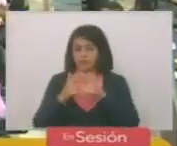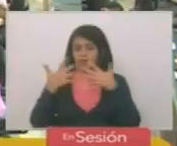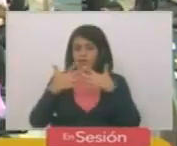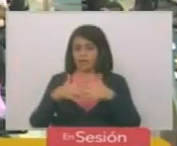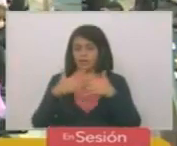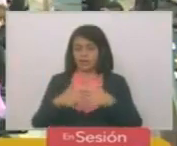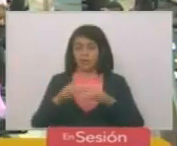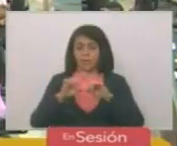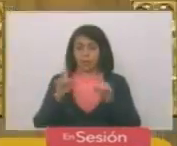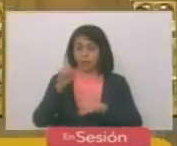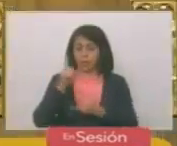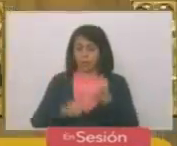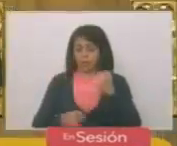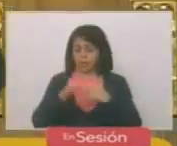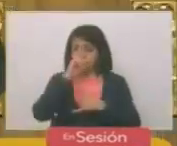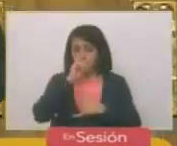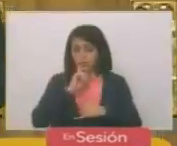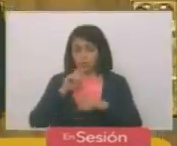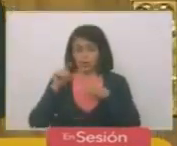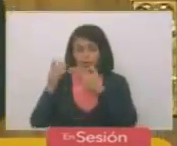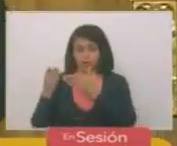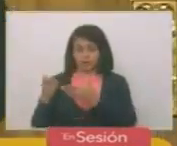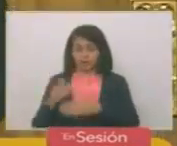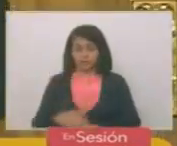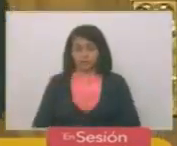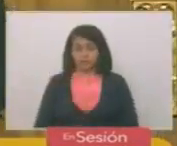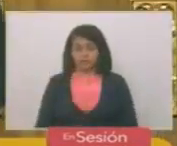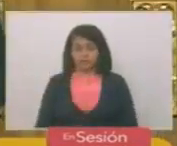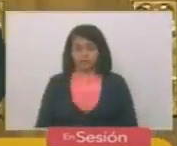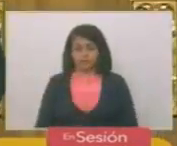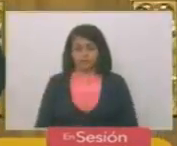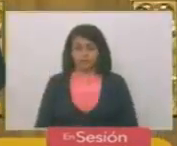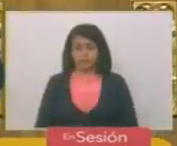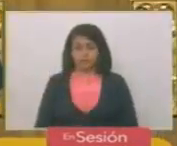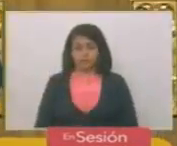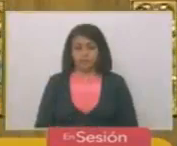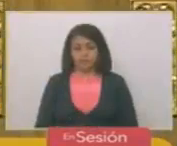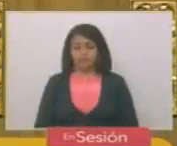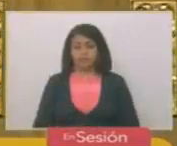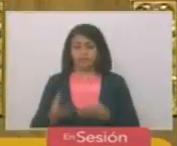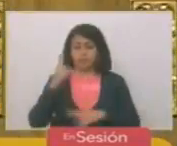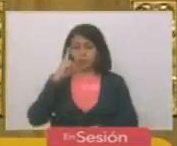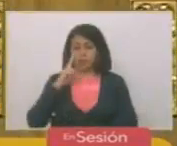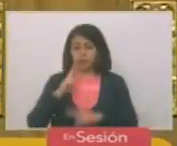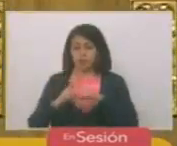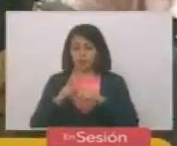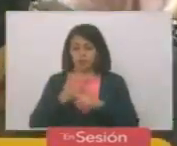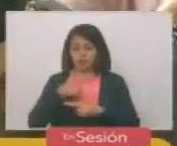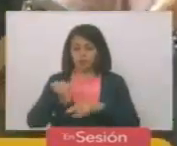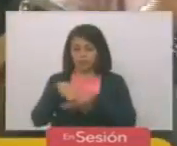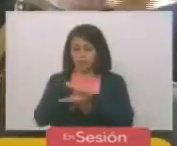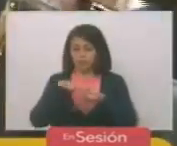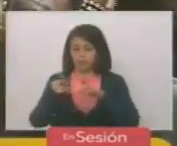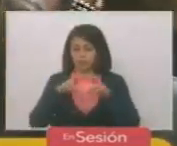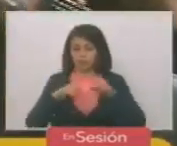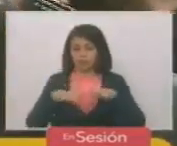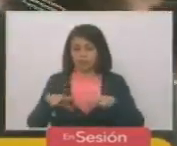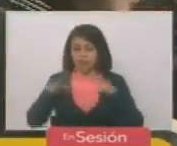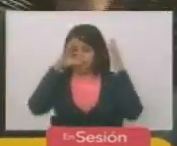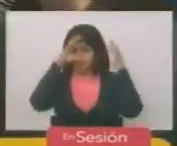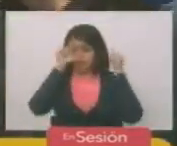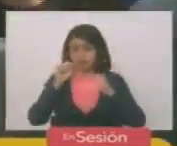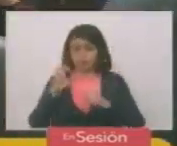industria, pero en los últimos años se recibió reconocimiento de nuestra Cancillería como embajador de